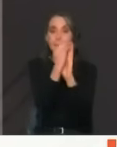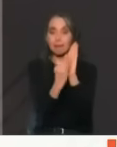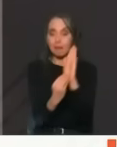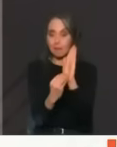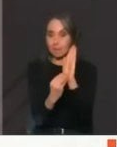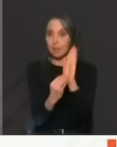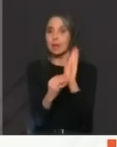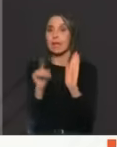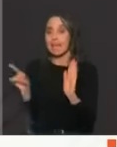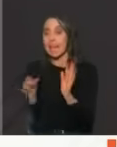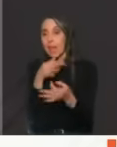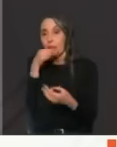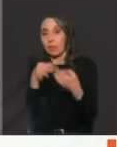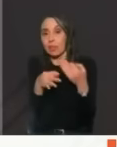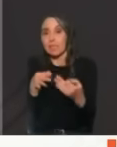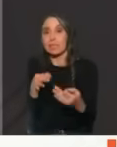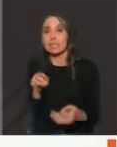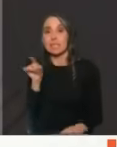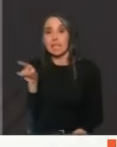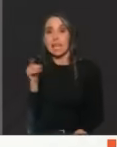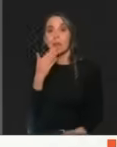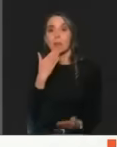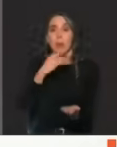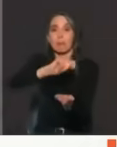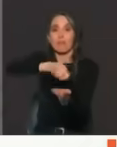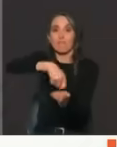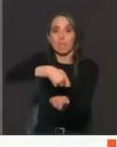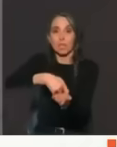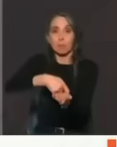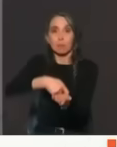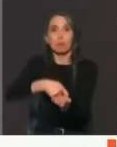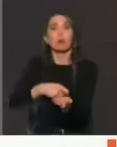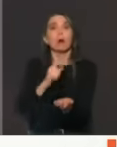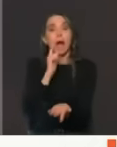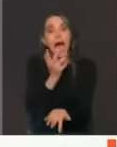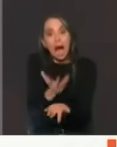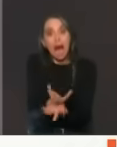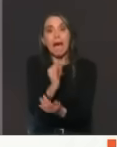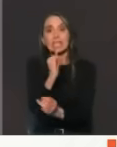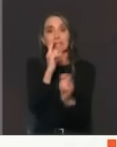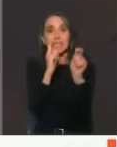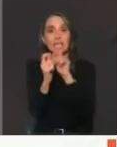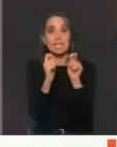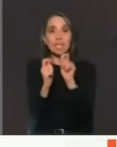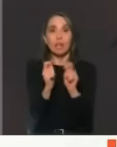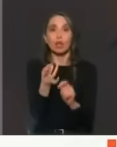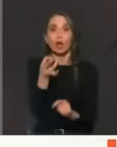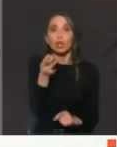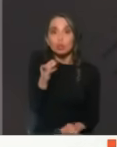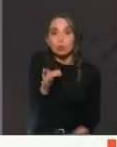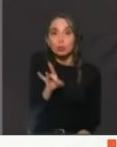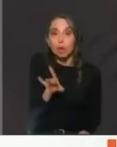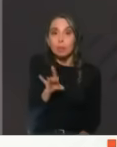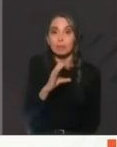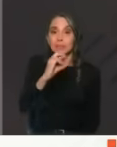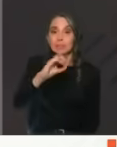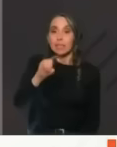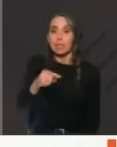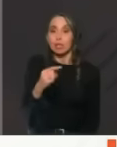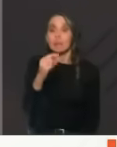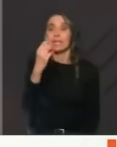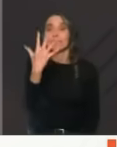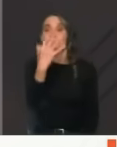según sus palabras, él también firmó. Existía riesgo. Y de hecho, aunque solo era un